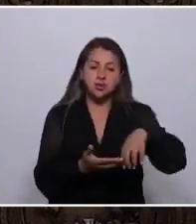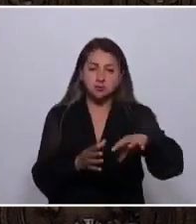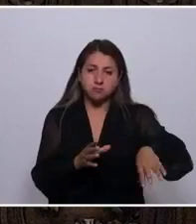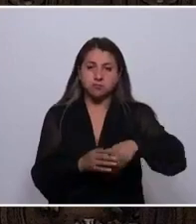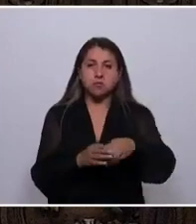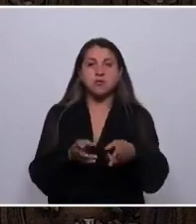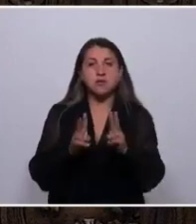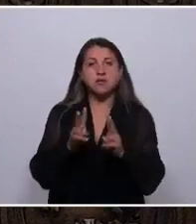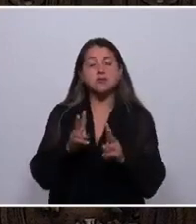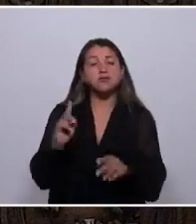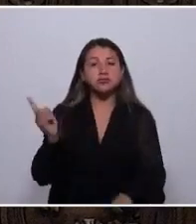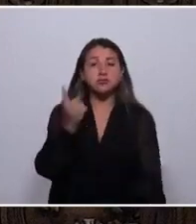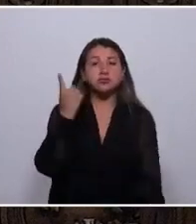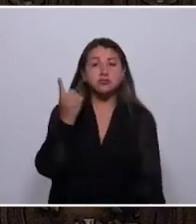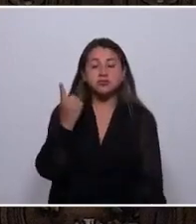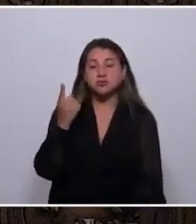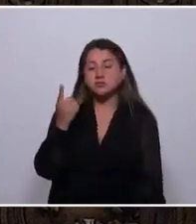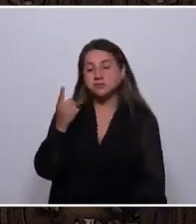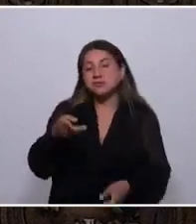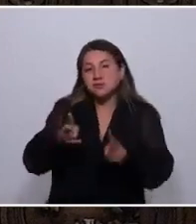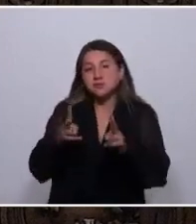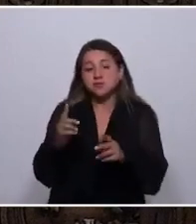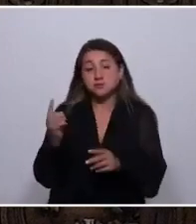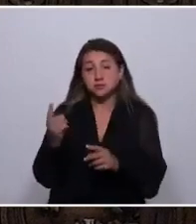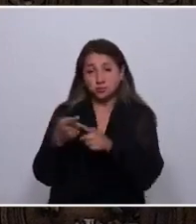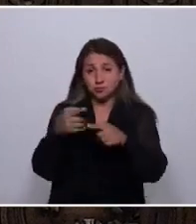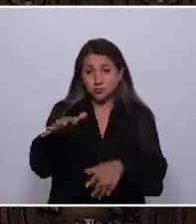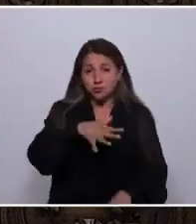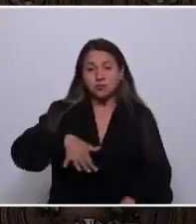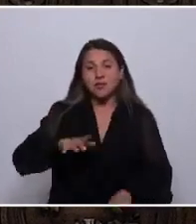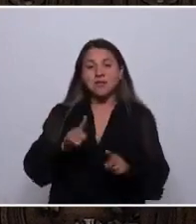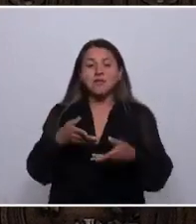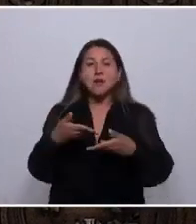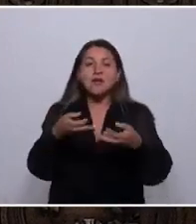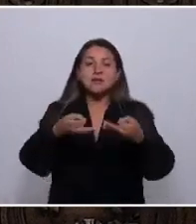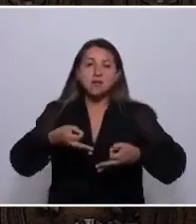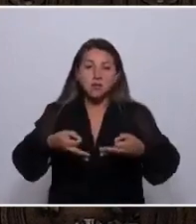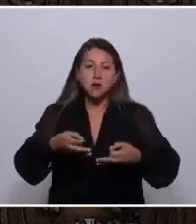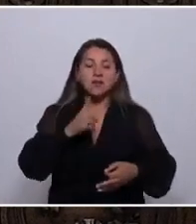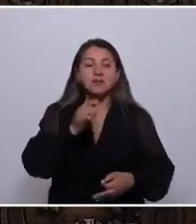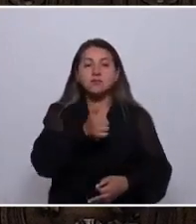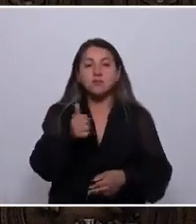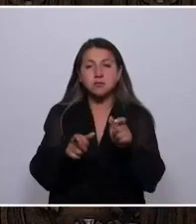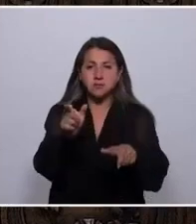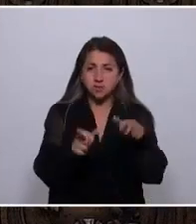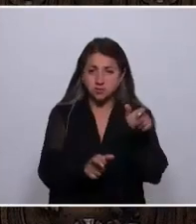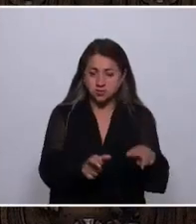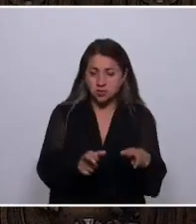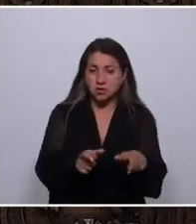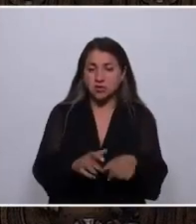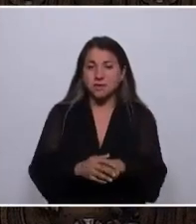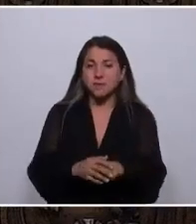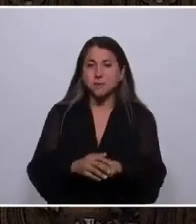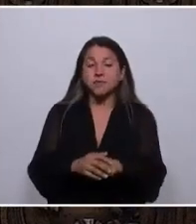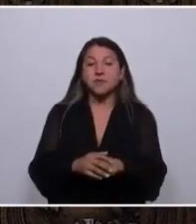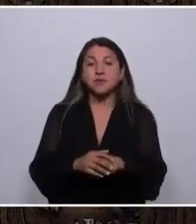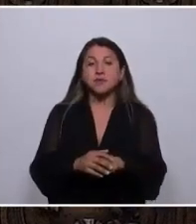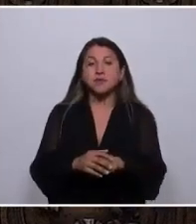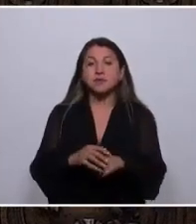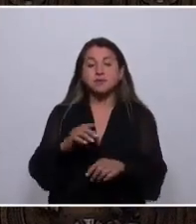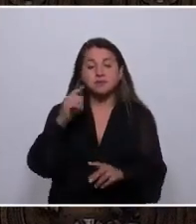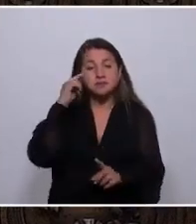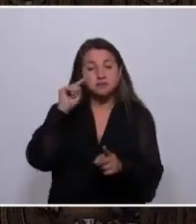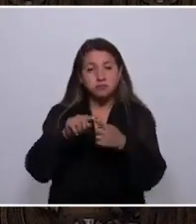sociales no solo sean reconocidos, sino que protegidos y garantizados a todas las personas, ecocéntrico y con una democracia